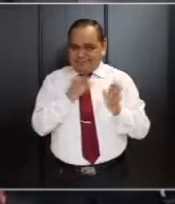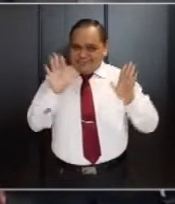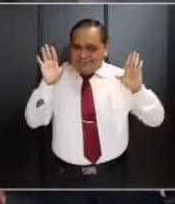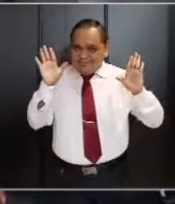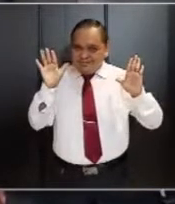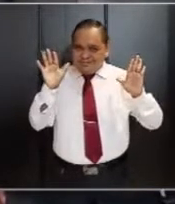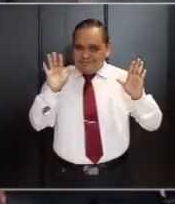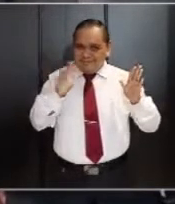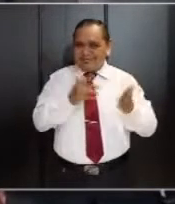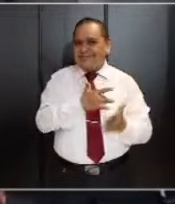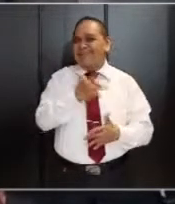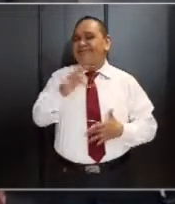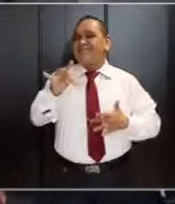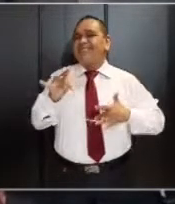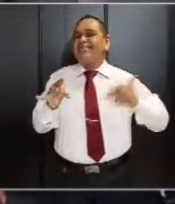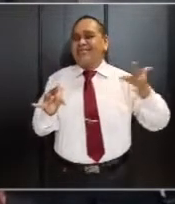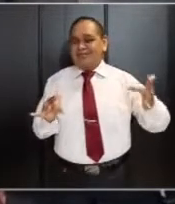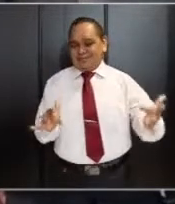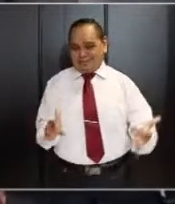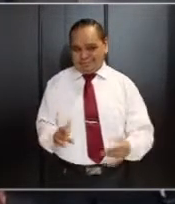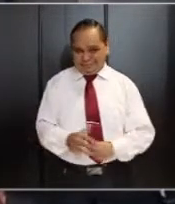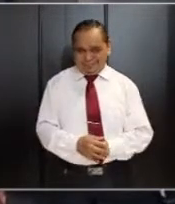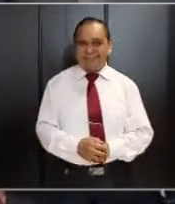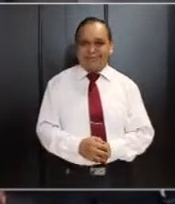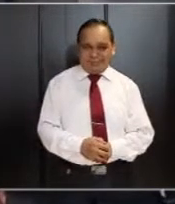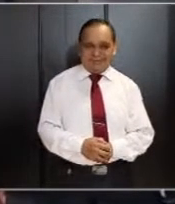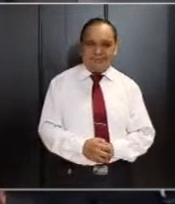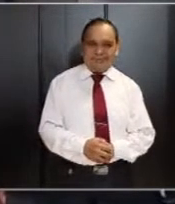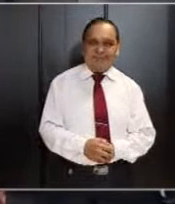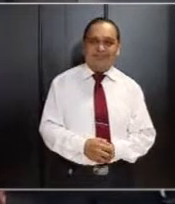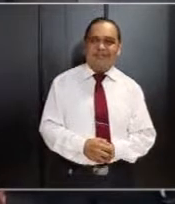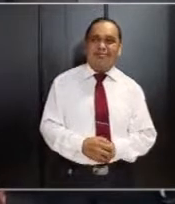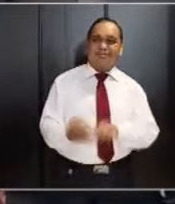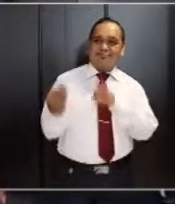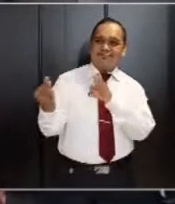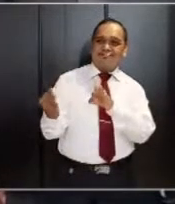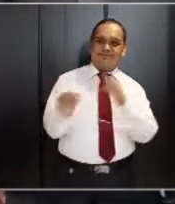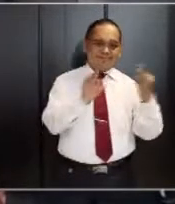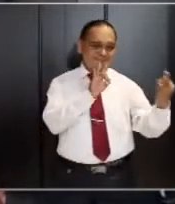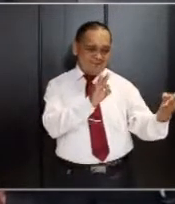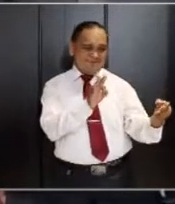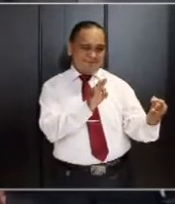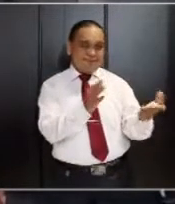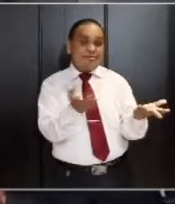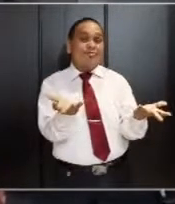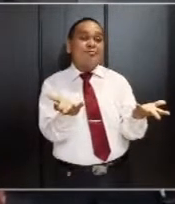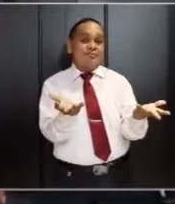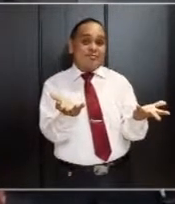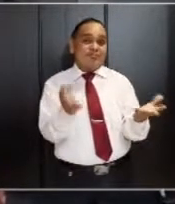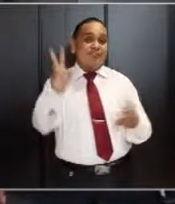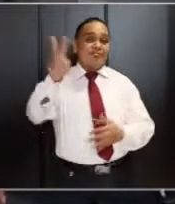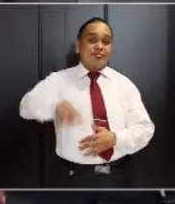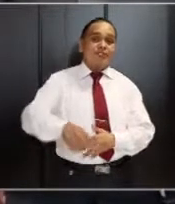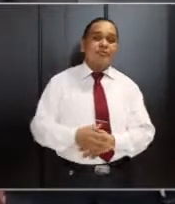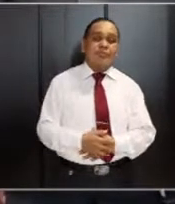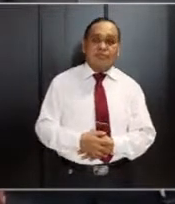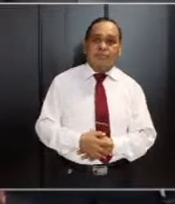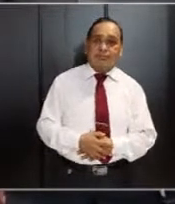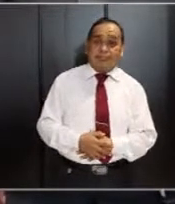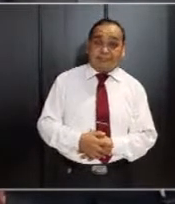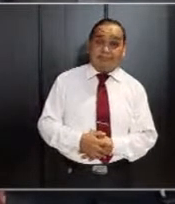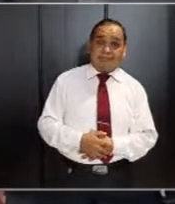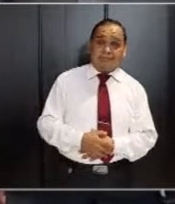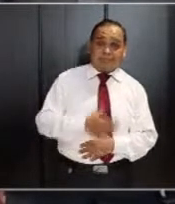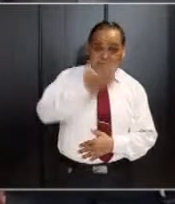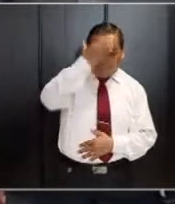silenciosa. Así, ¿a quién salió a defenderlo? A defenderlo, ahorita, pero no, y como que no la verdad caso, que, ¿no? Pues se quitan la